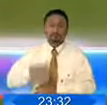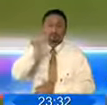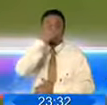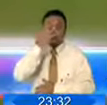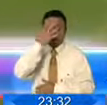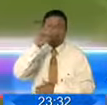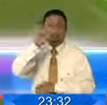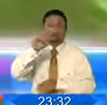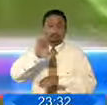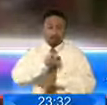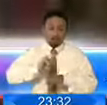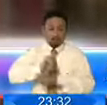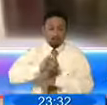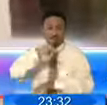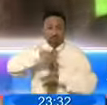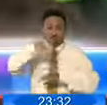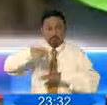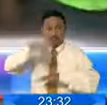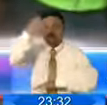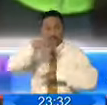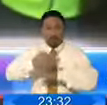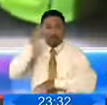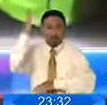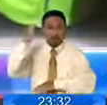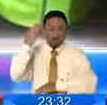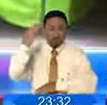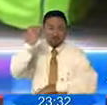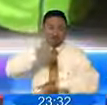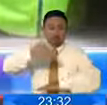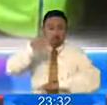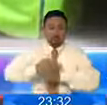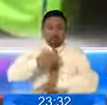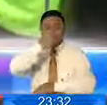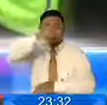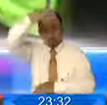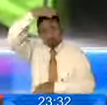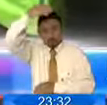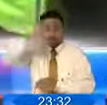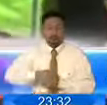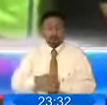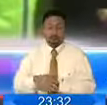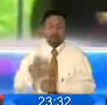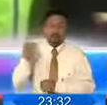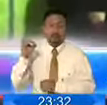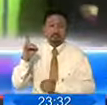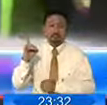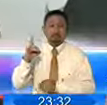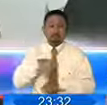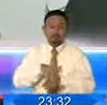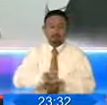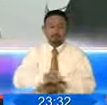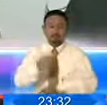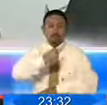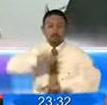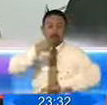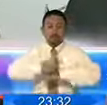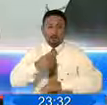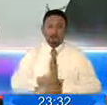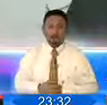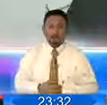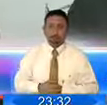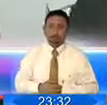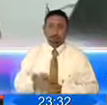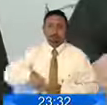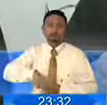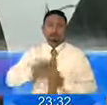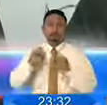Esmeraldas, Imbabura, Pichincha, Cotopaxi, Tungurahua, Chimborazo, Santo Domingo de los Áchilas, Bolívar, Los Ríos y Guayas. El presunto delito es de